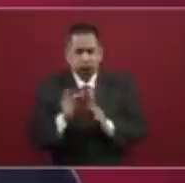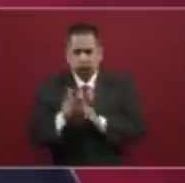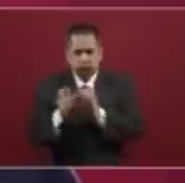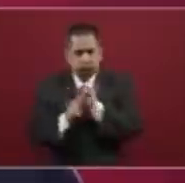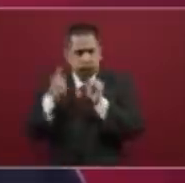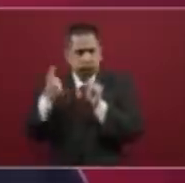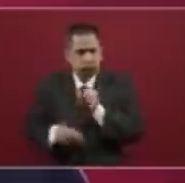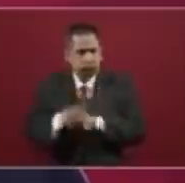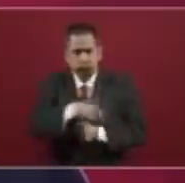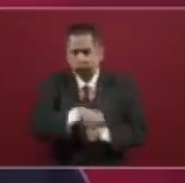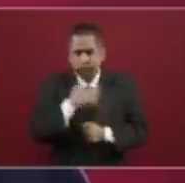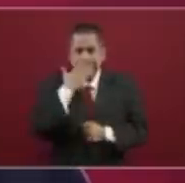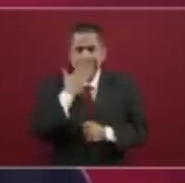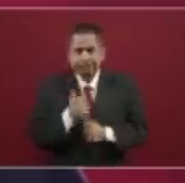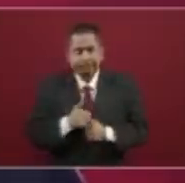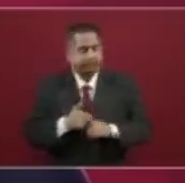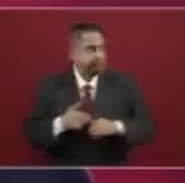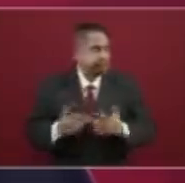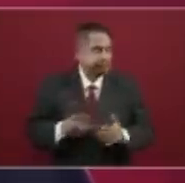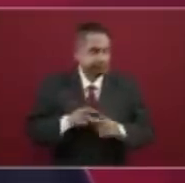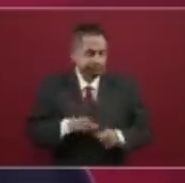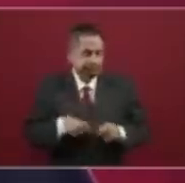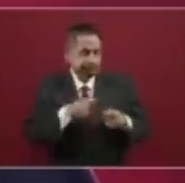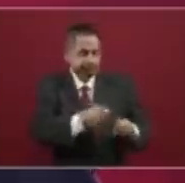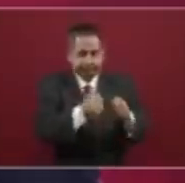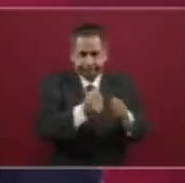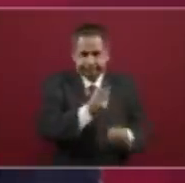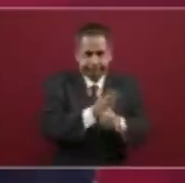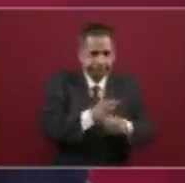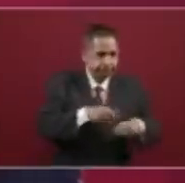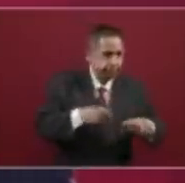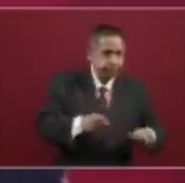Constitución de garantizar el derecho a la salud